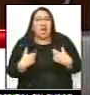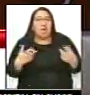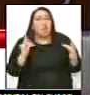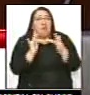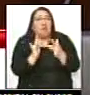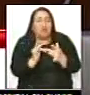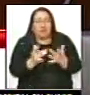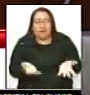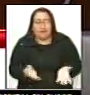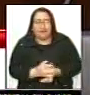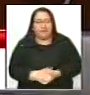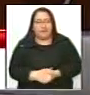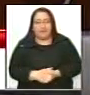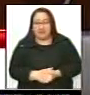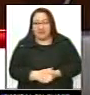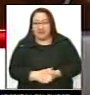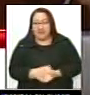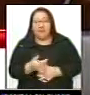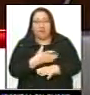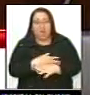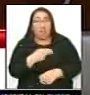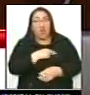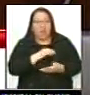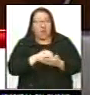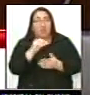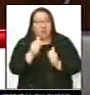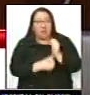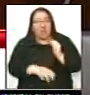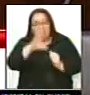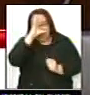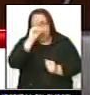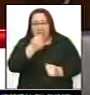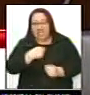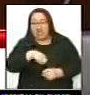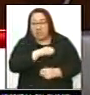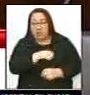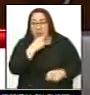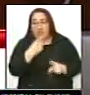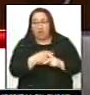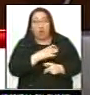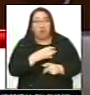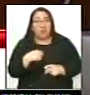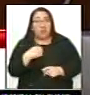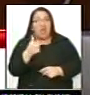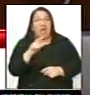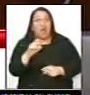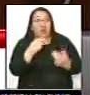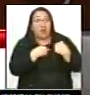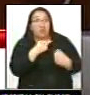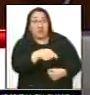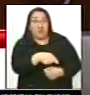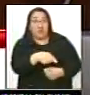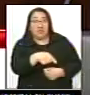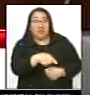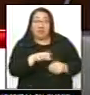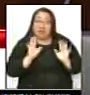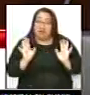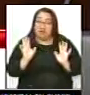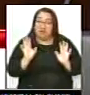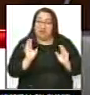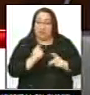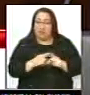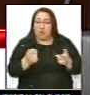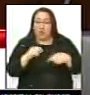ahí. Y fue nombrado mi hermano embajador en España por el gobierno que el señor Acuña representa. Y pero